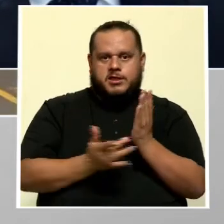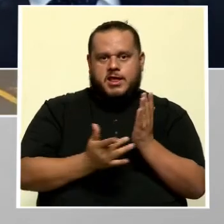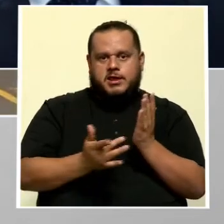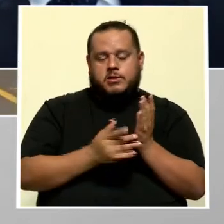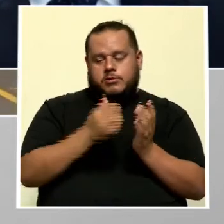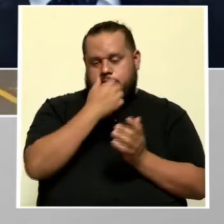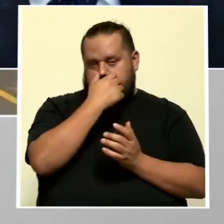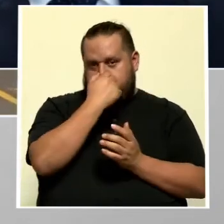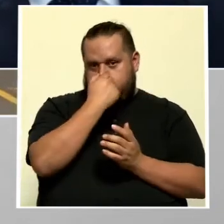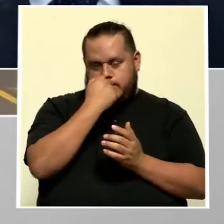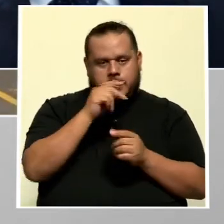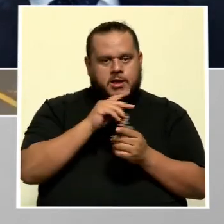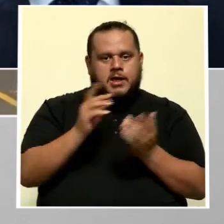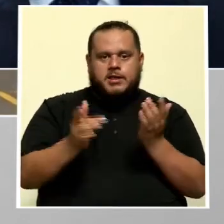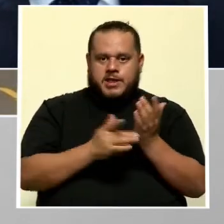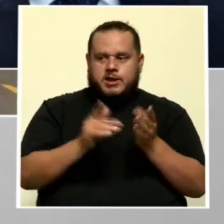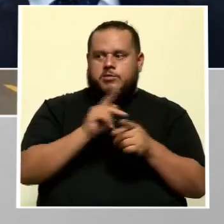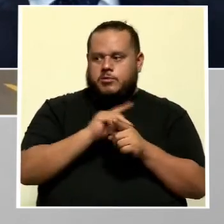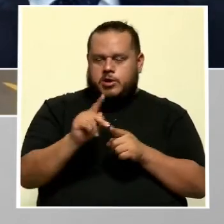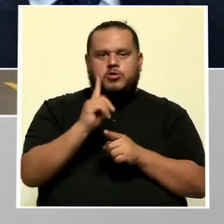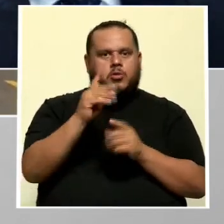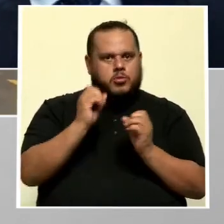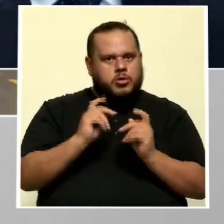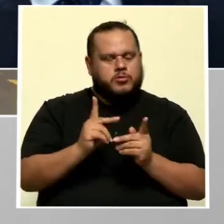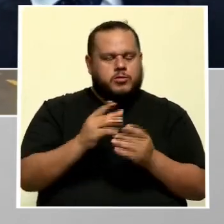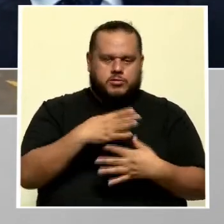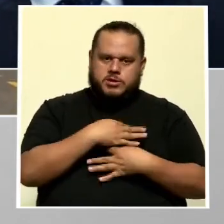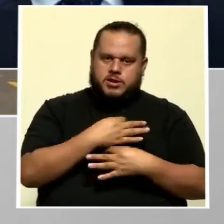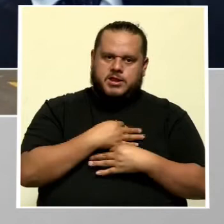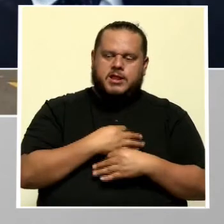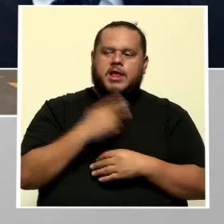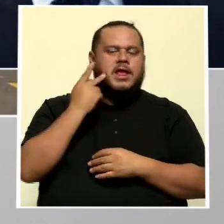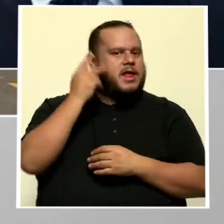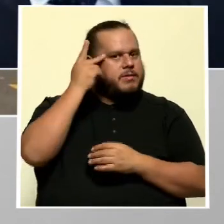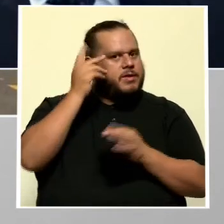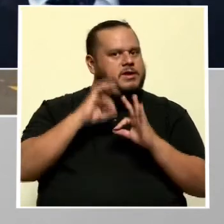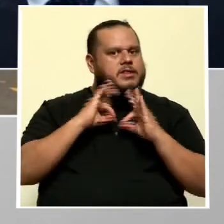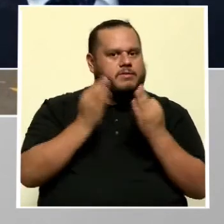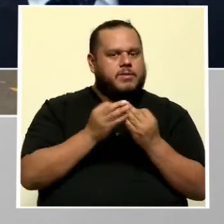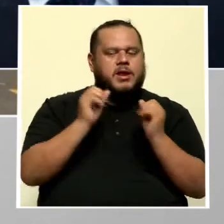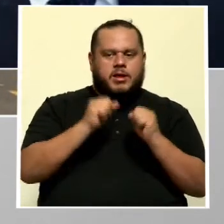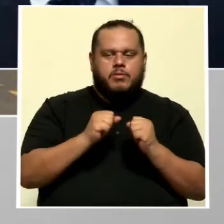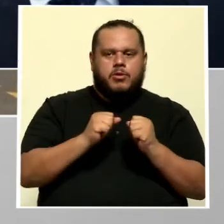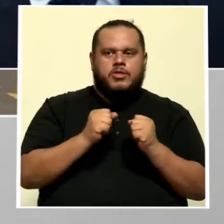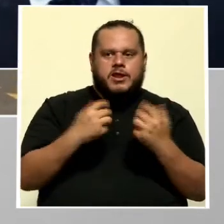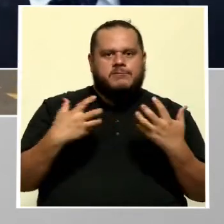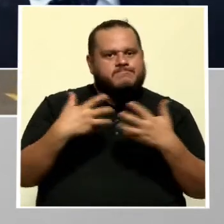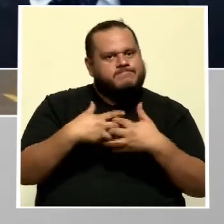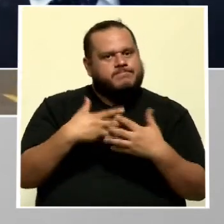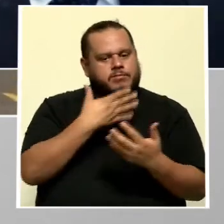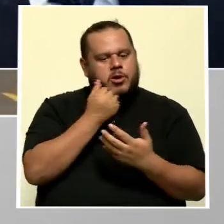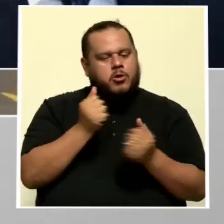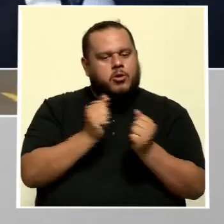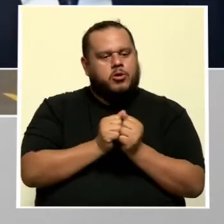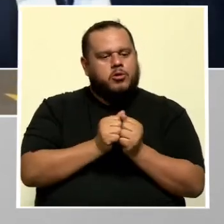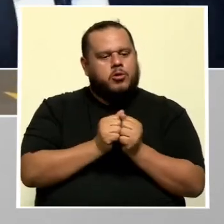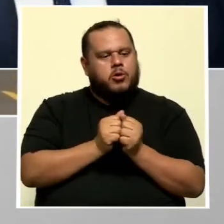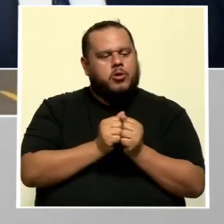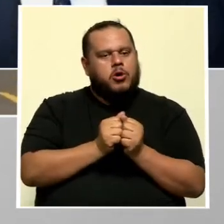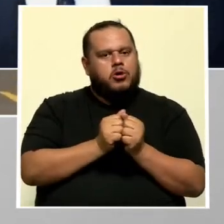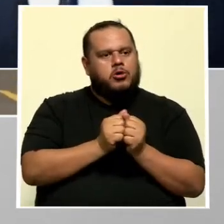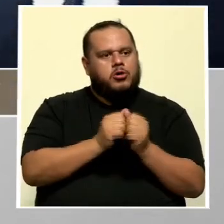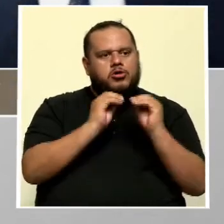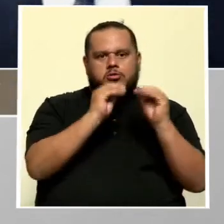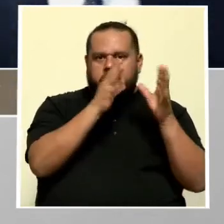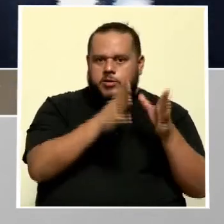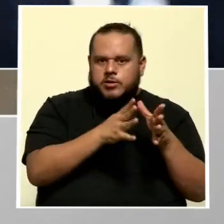técnicos, profesionales también son una opción interesante. El padre de familia podría conjugarse mejor en dirección con los maestros y el ministerio lo